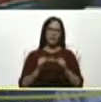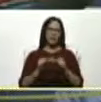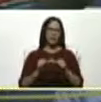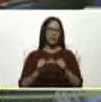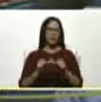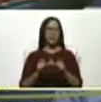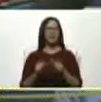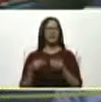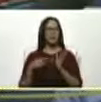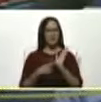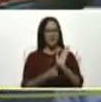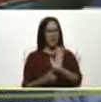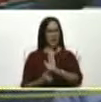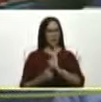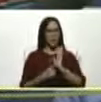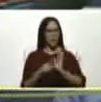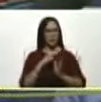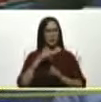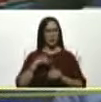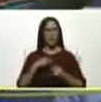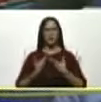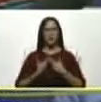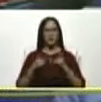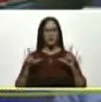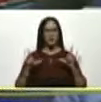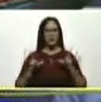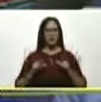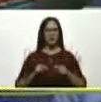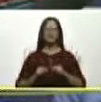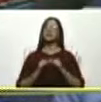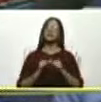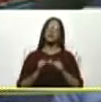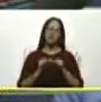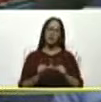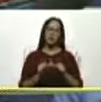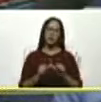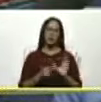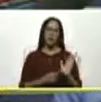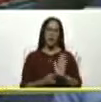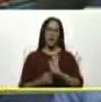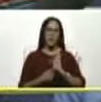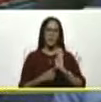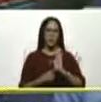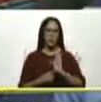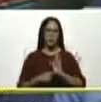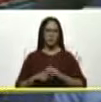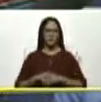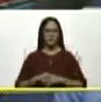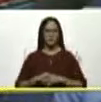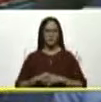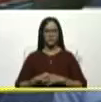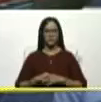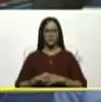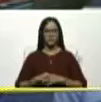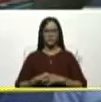siguiendo esos ejemplos de nuestros libertadores, siguiendo los ejemplos